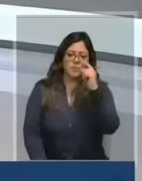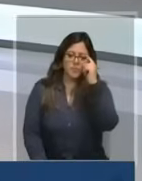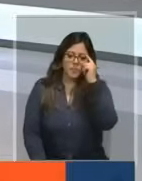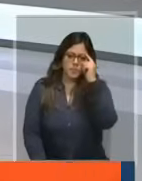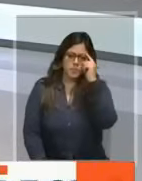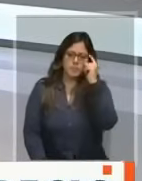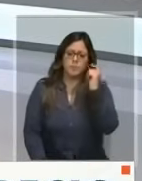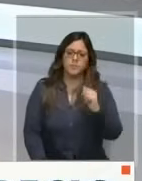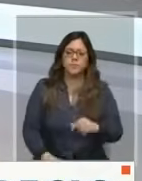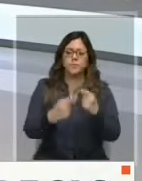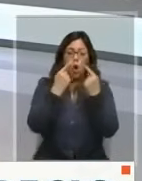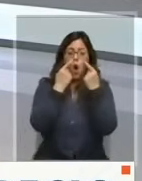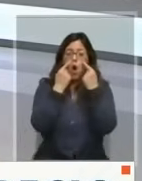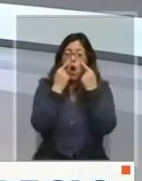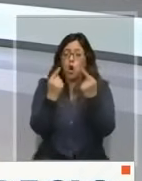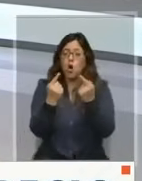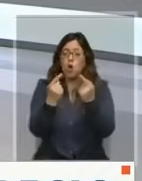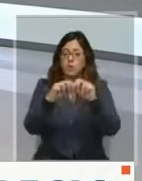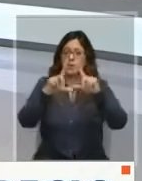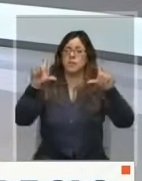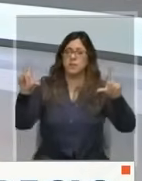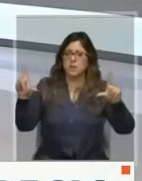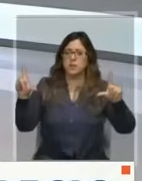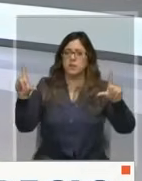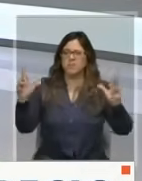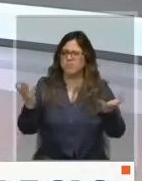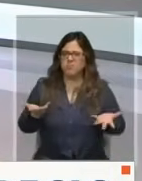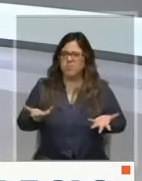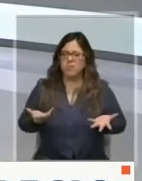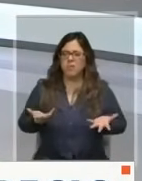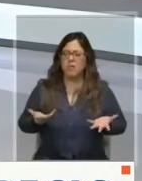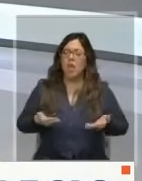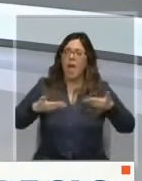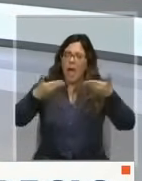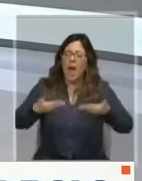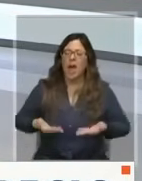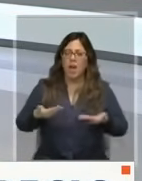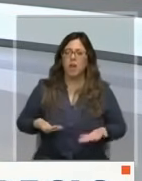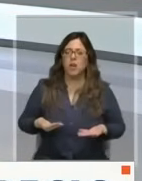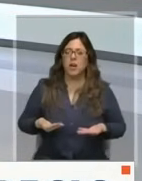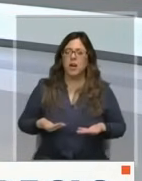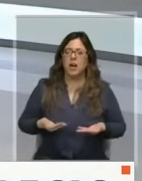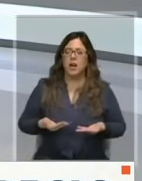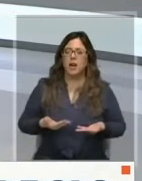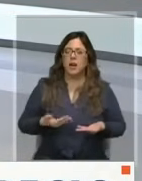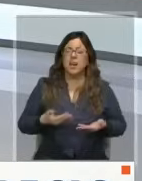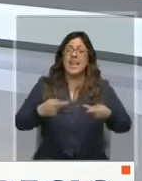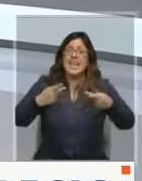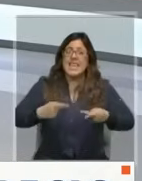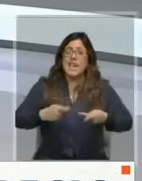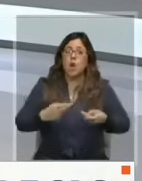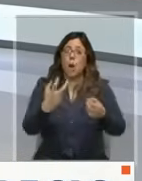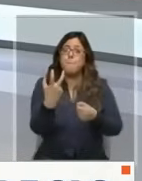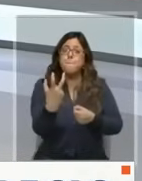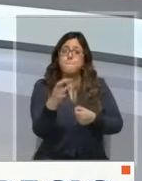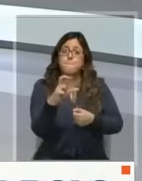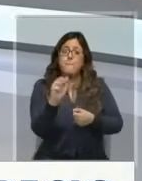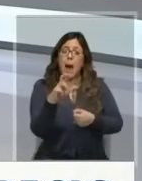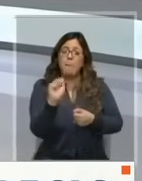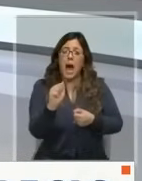Mire lo siguiente, apoyémonos en nuestra pantalla, porque actualmente el kilo de papas en la región metropolitana está